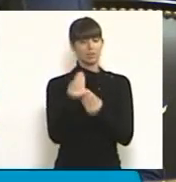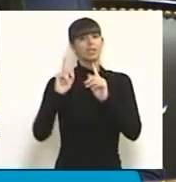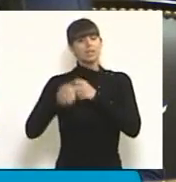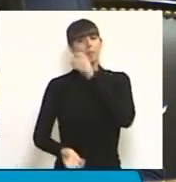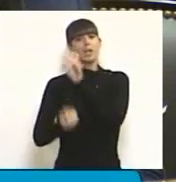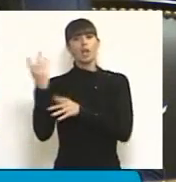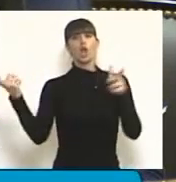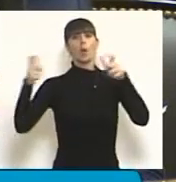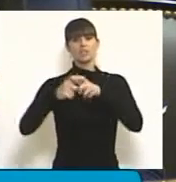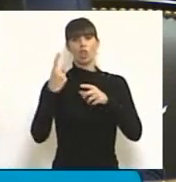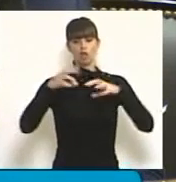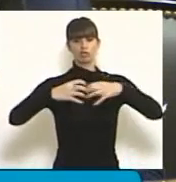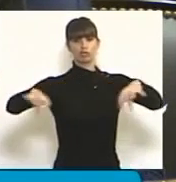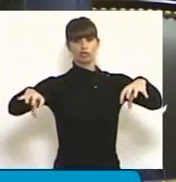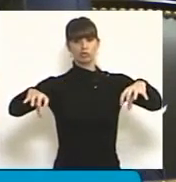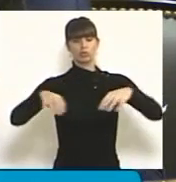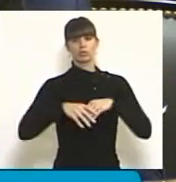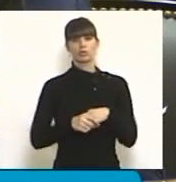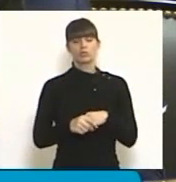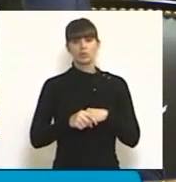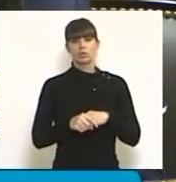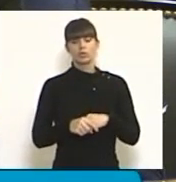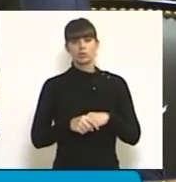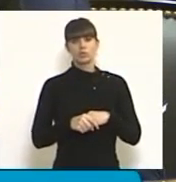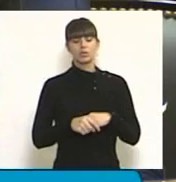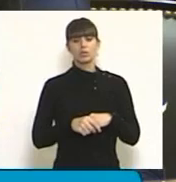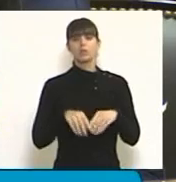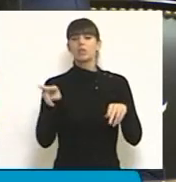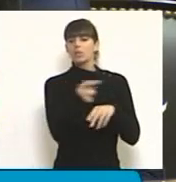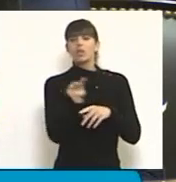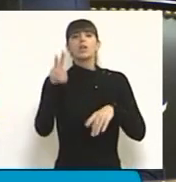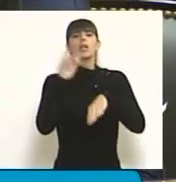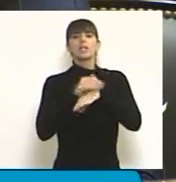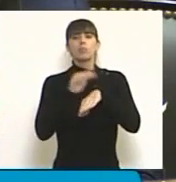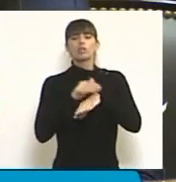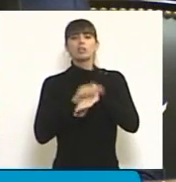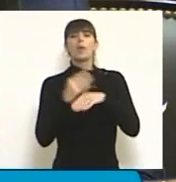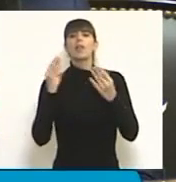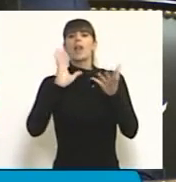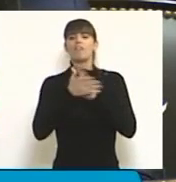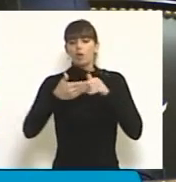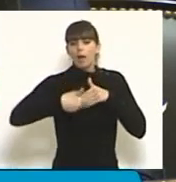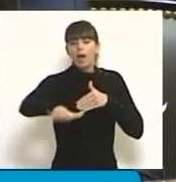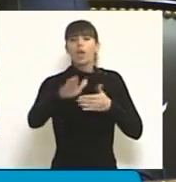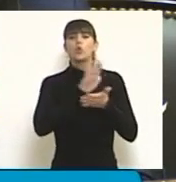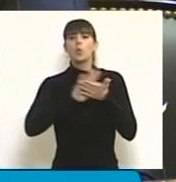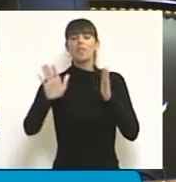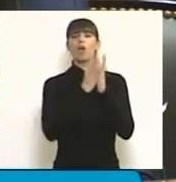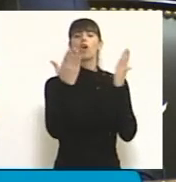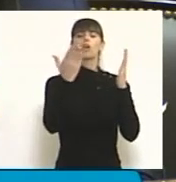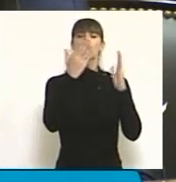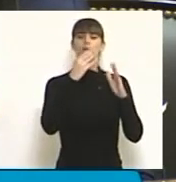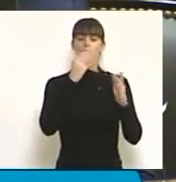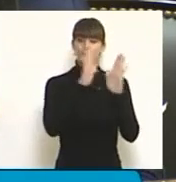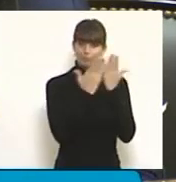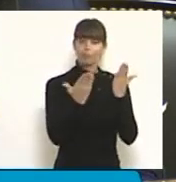comisión bicameral que estará a cargo del monitoreo de la implementación del nuevo Código Procesal